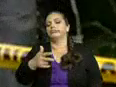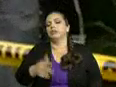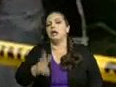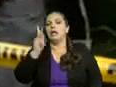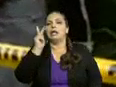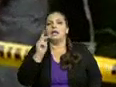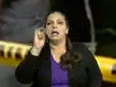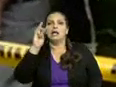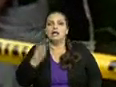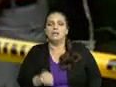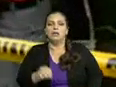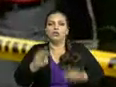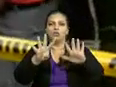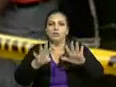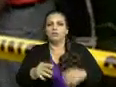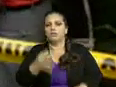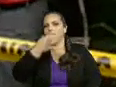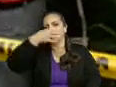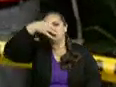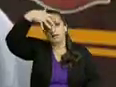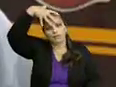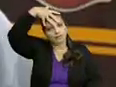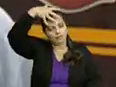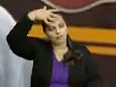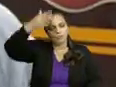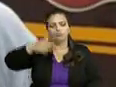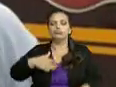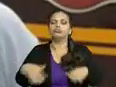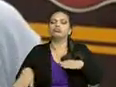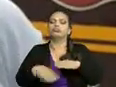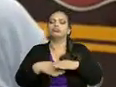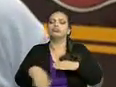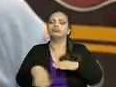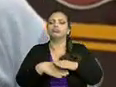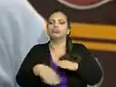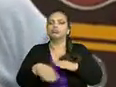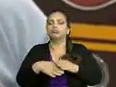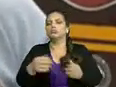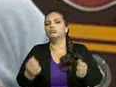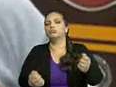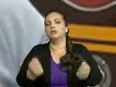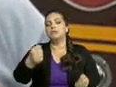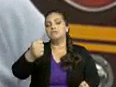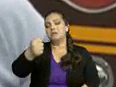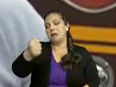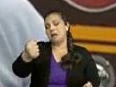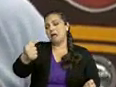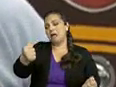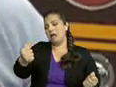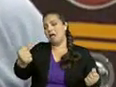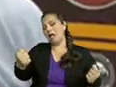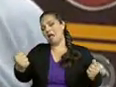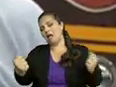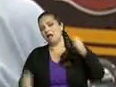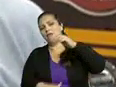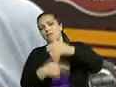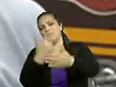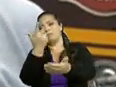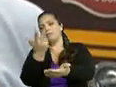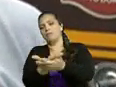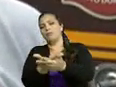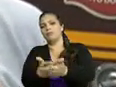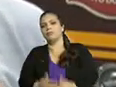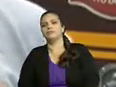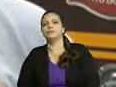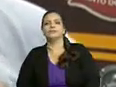Loja, propiciando un trágico accidente. Pérdida de carril de circulación y volcamiento lateral de un cuarto. Como consecuencia tenemos